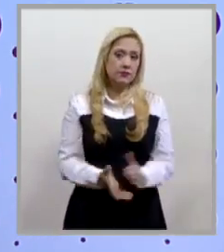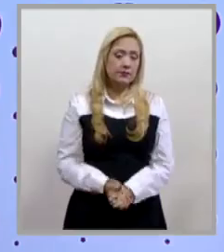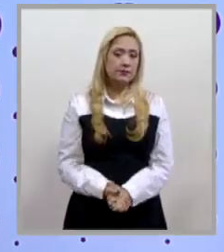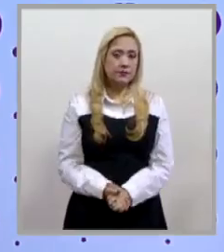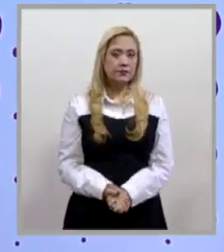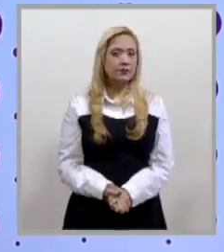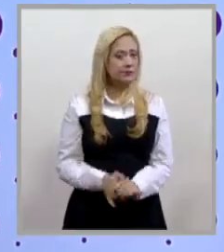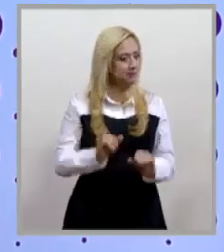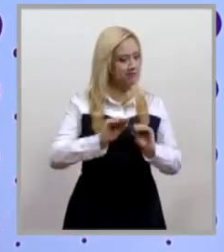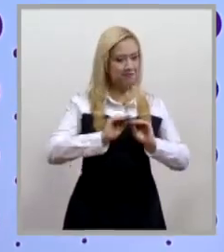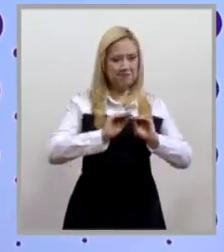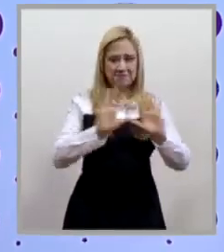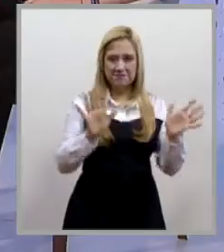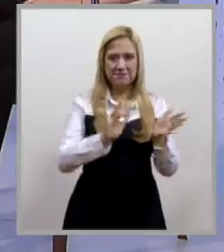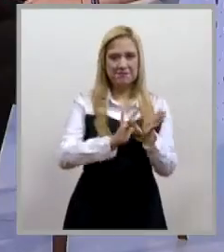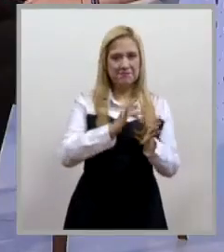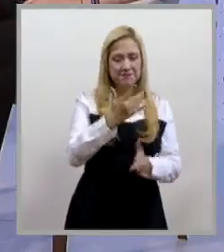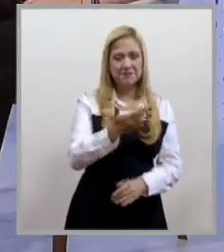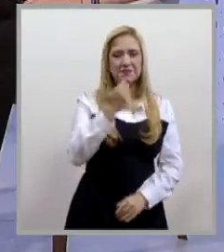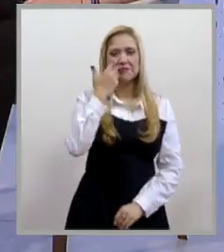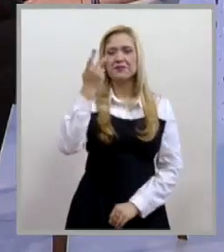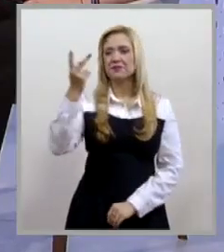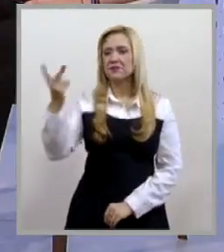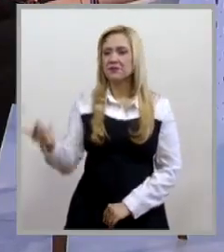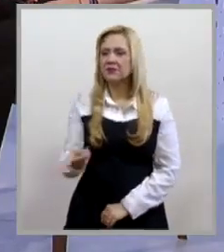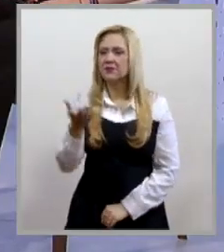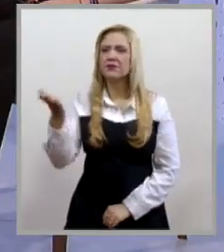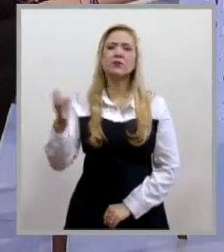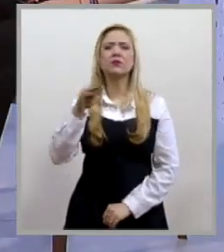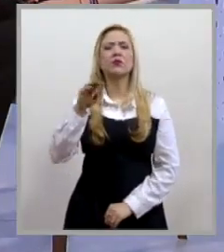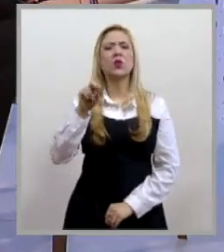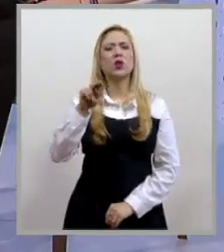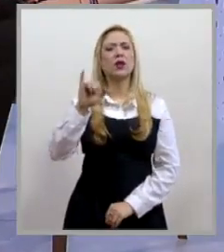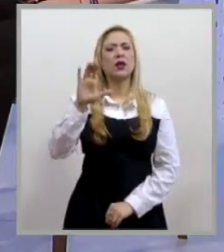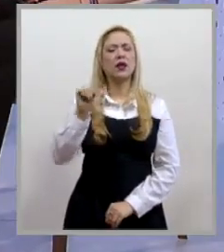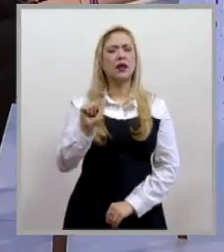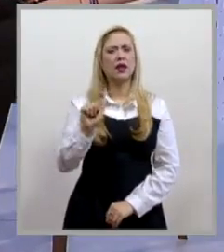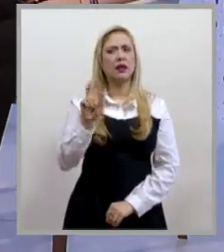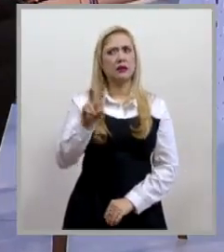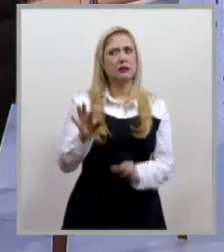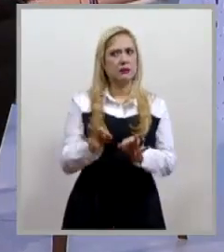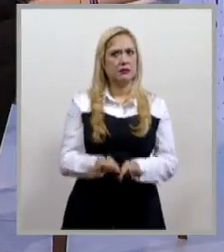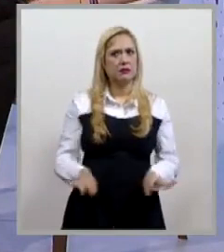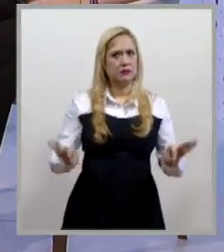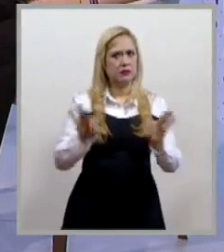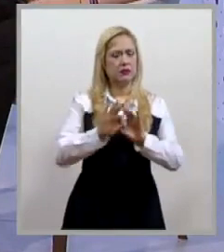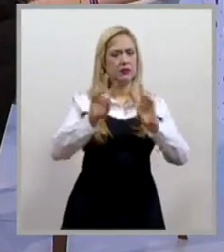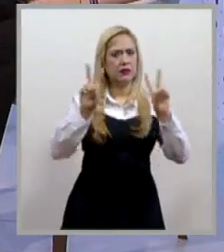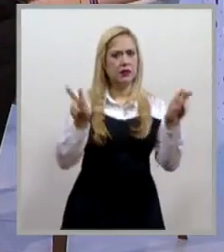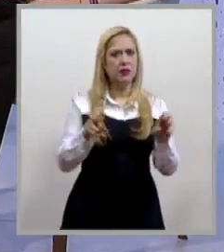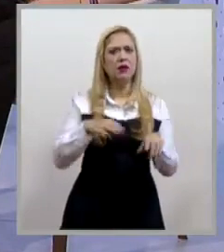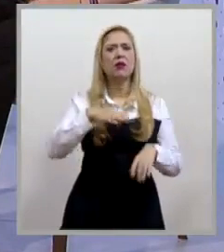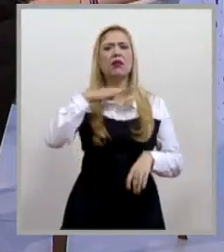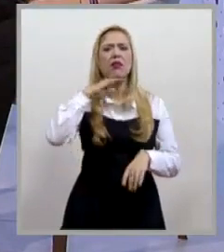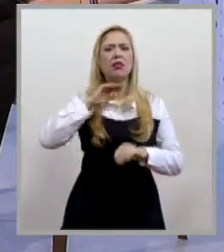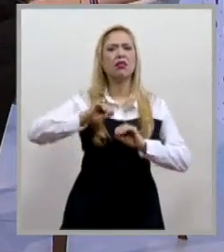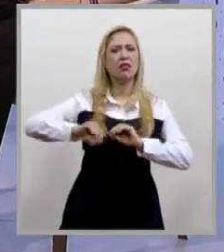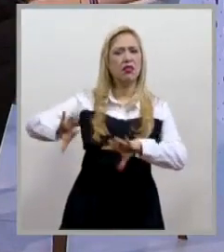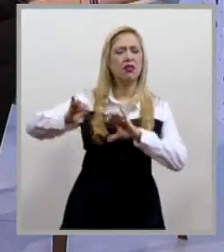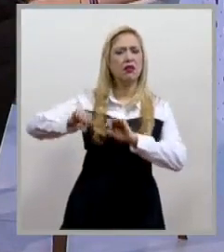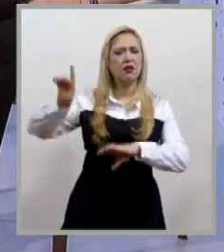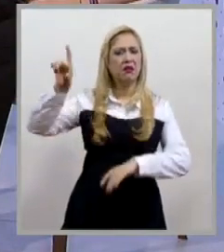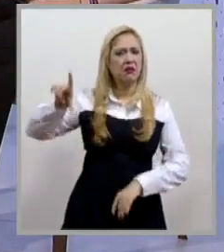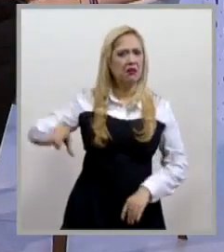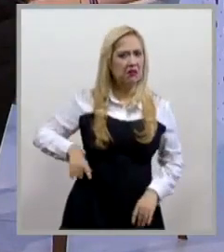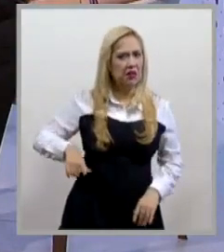pues, totalmente, Gaby. Y permíteme preguntarle sobre este tema, Mónica, porque es un tema importantísimo. Ya se ha hablado de la impunidad, de la responsabilidad del Estado.